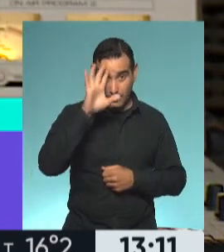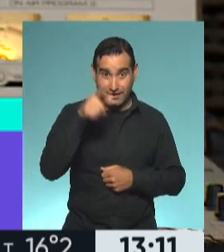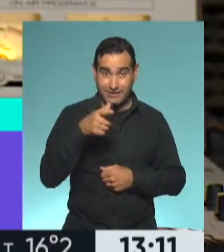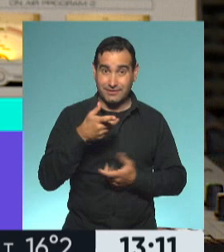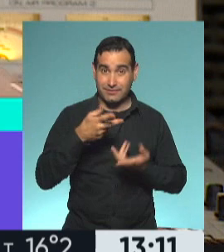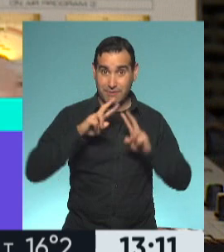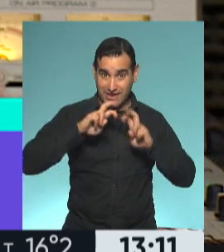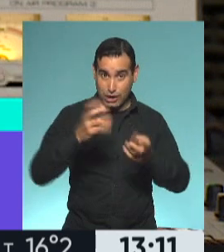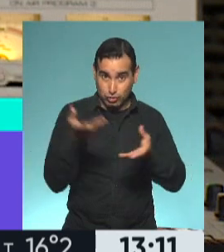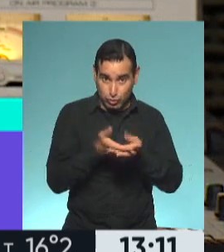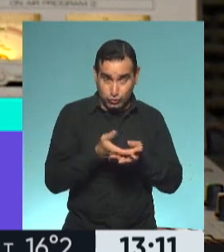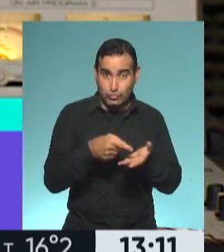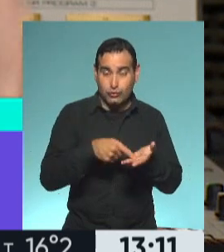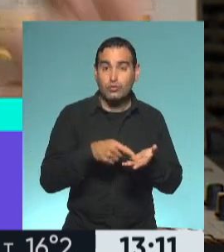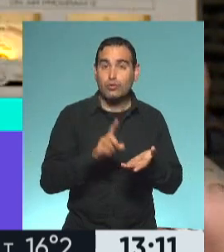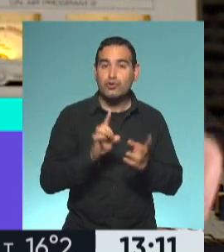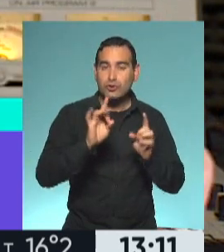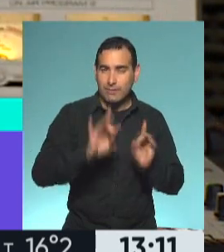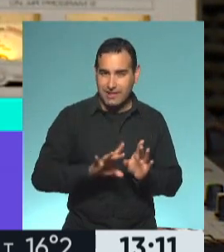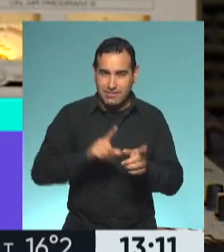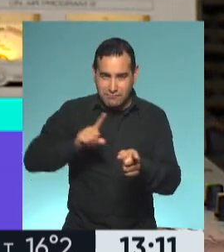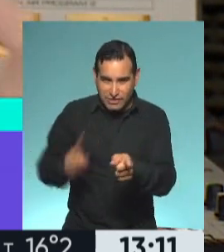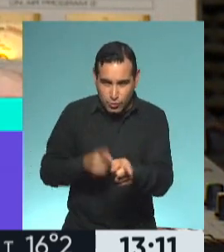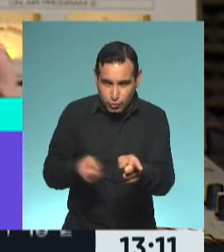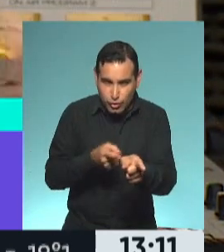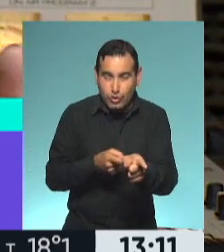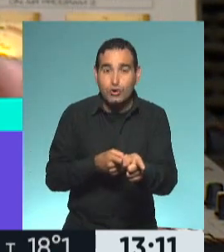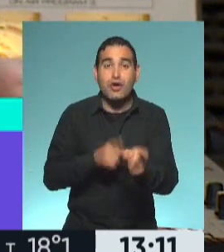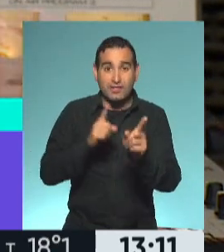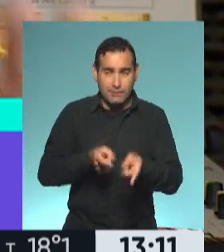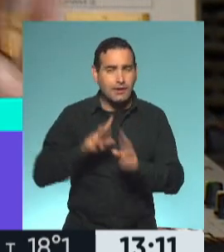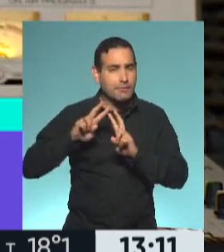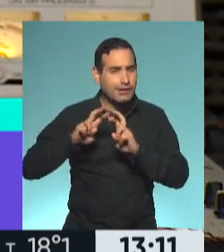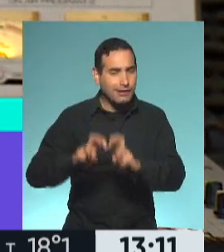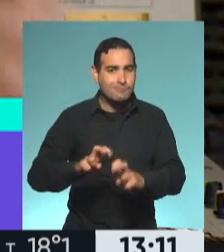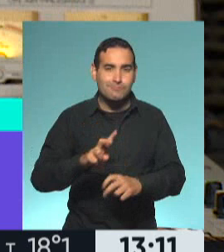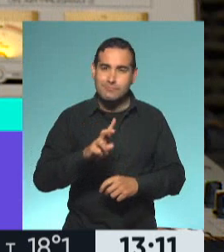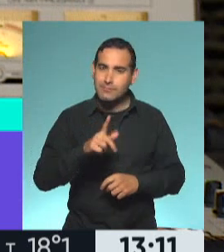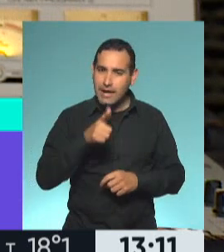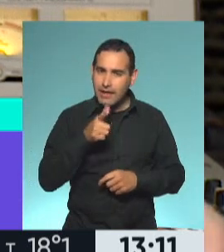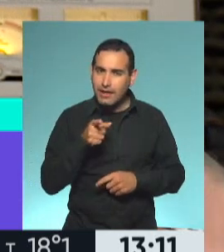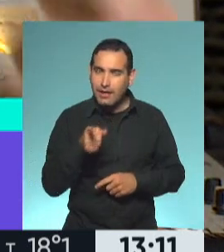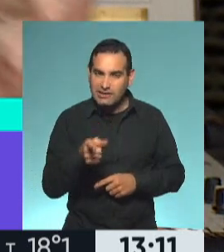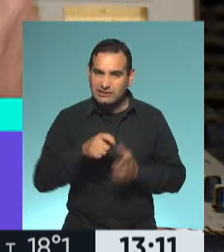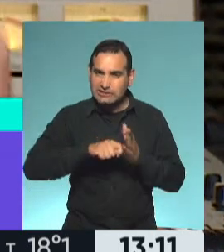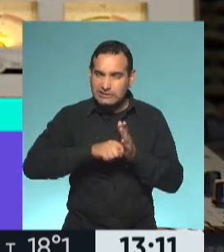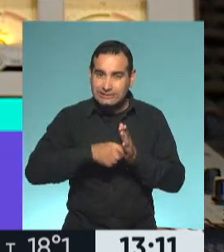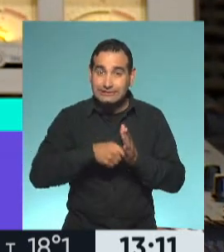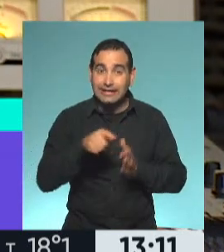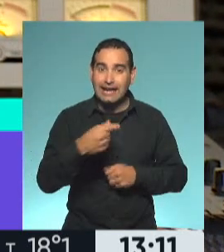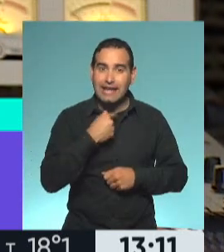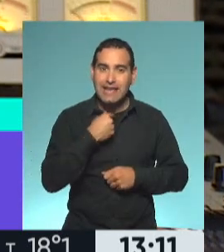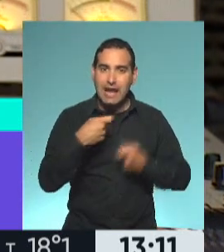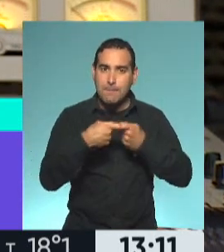que se lo investiga, no es solamente perseguir, sino se lo está investigando por coercionar para quedarse con